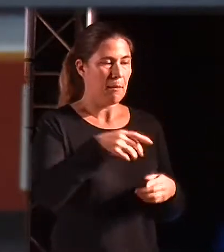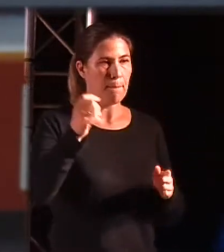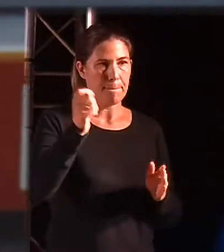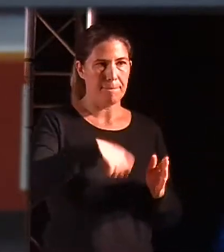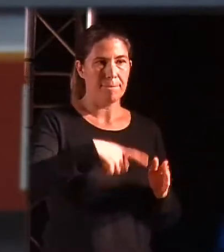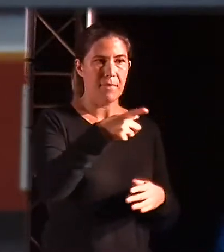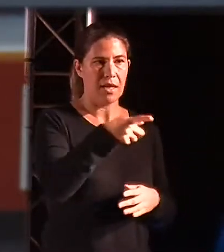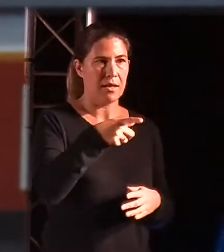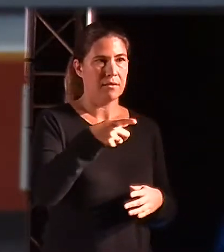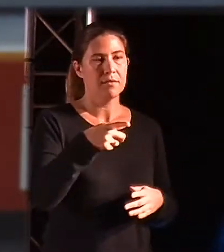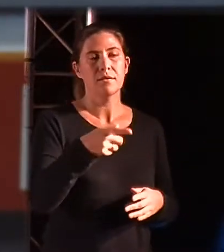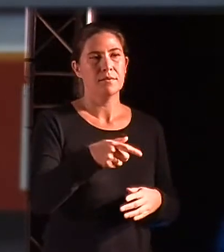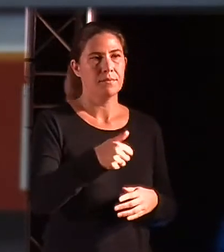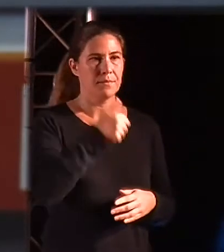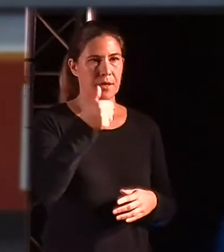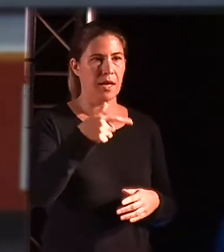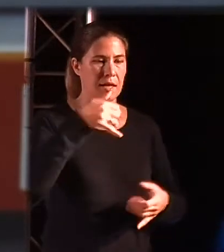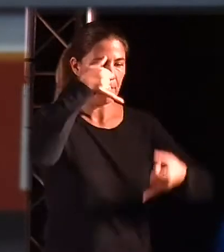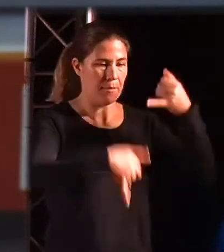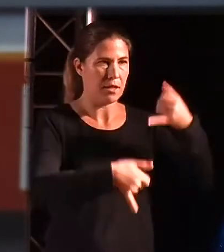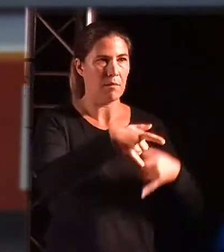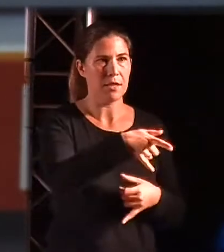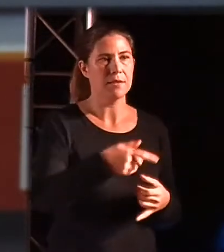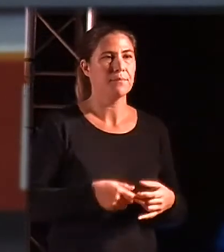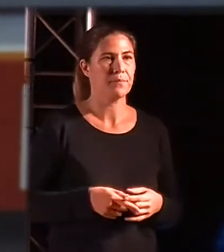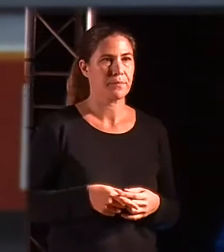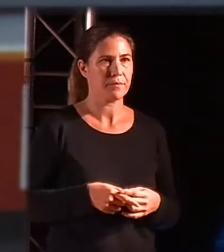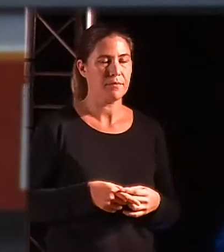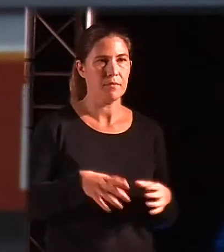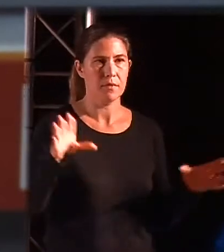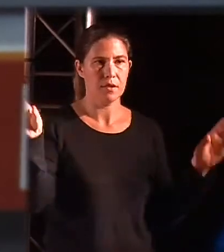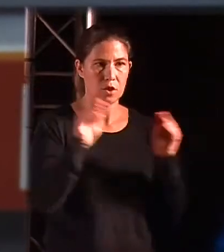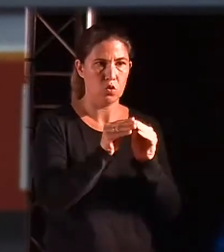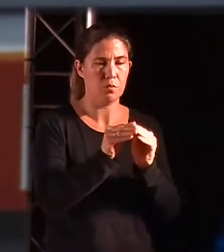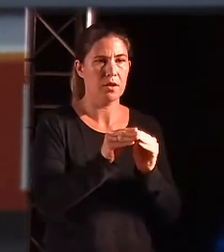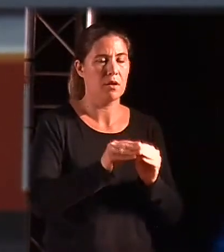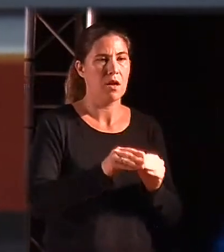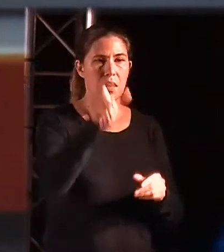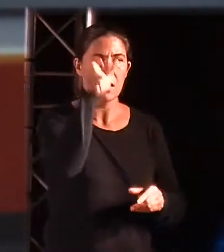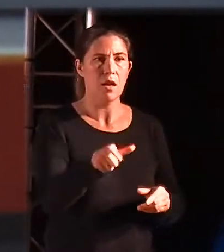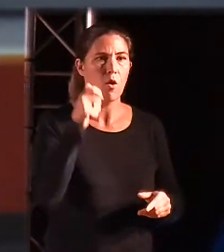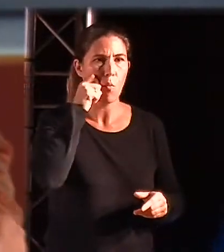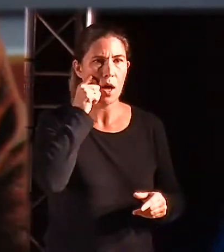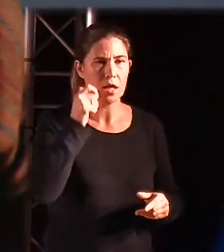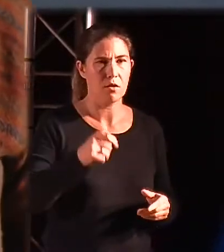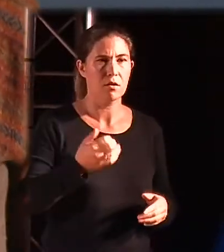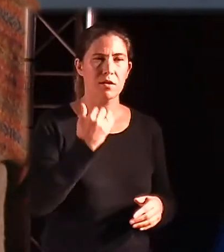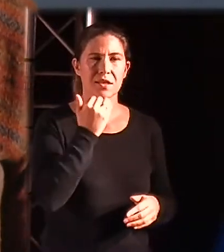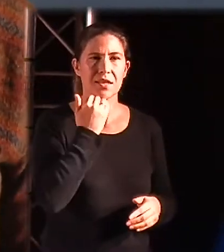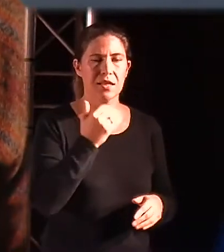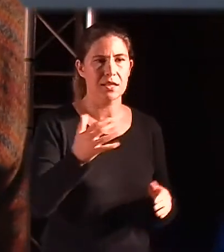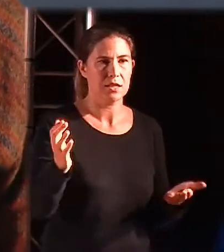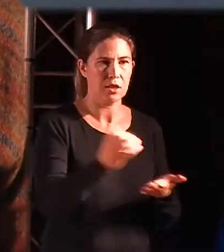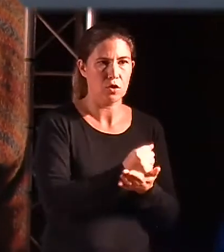¡zas! Ahí te has metido la pata. En resumen, los humanos, casi todos, tenemos la